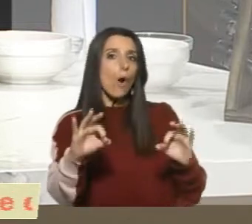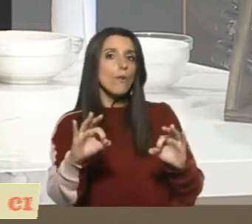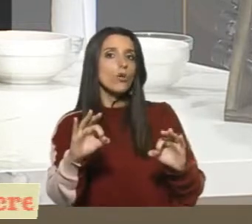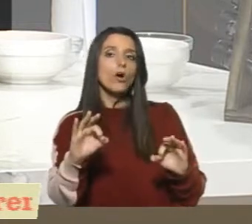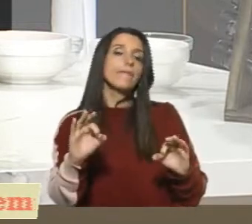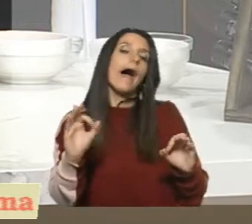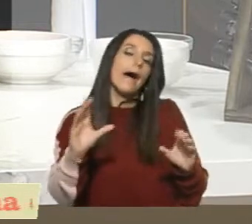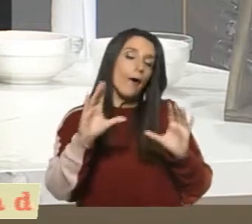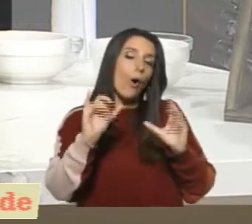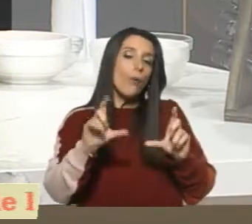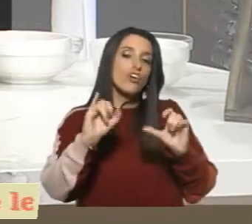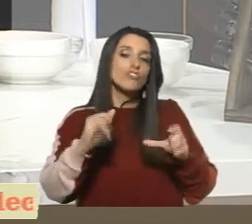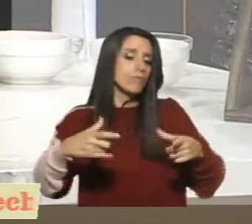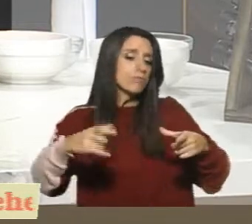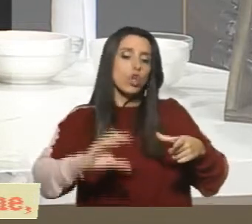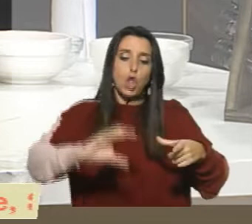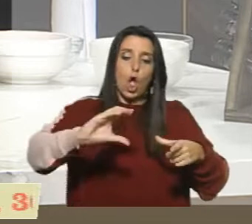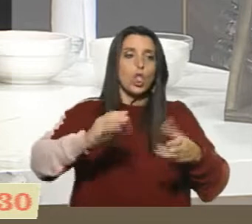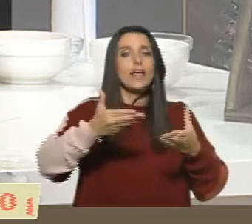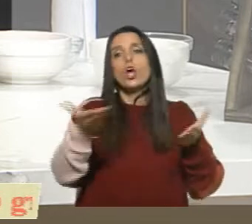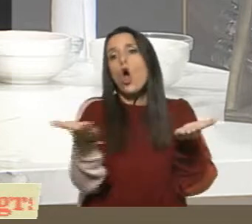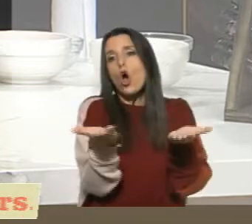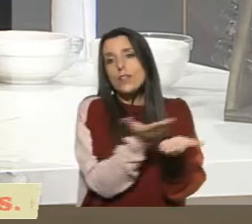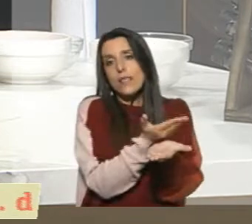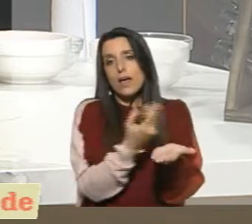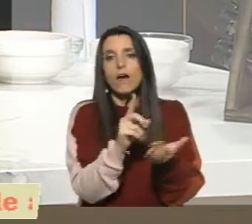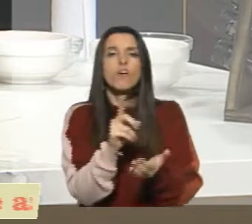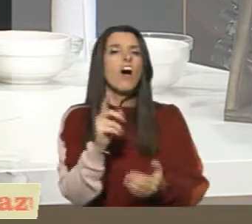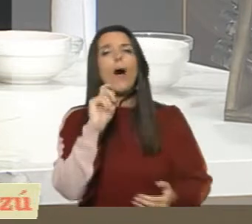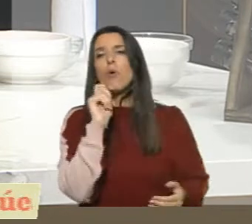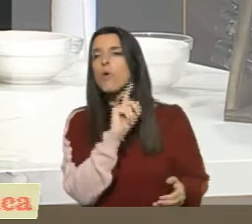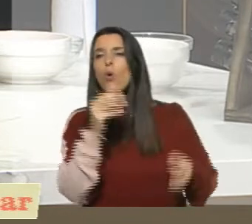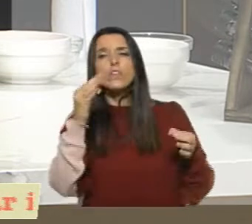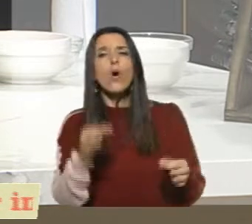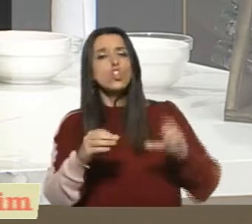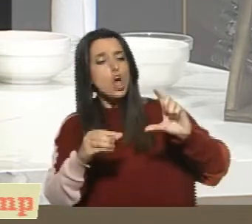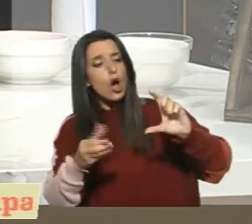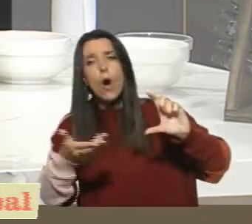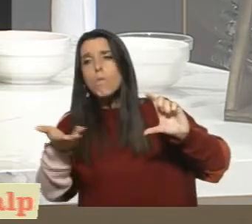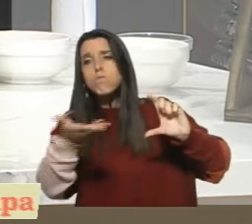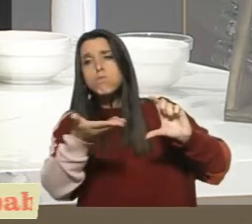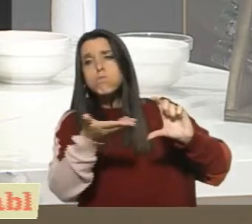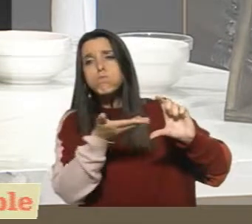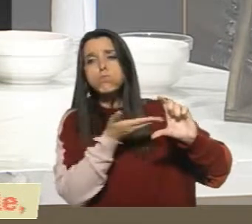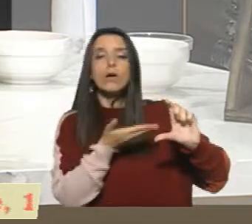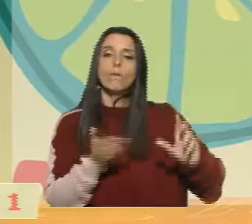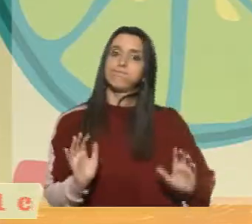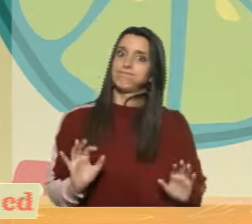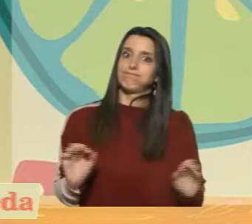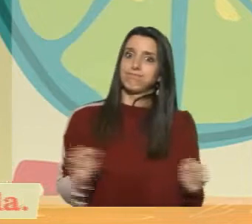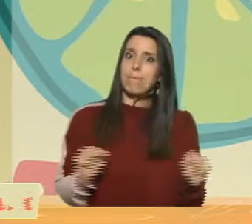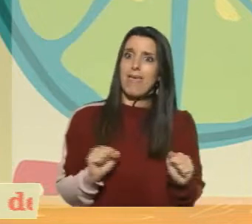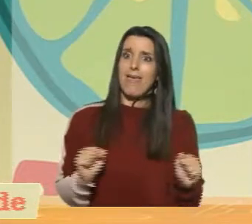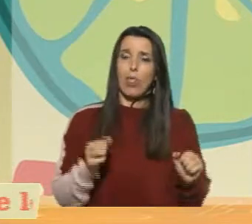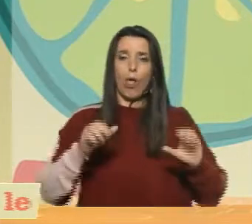junto y después lo partís a la mitad, como vos quieras. Brillante, pero así es menos riesgo. Me da cosa cuando hay que abrir en la mitad el bizcochuelo, que no me